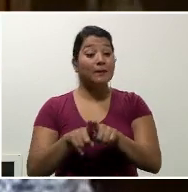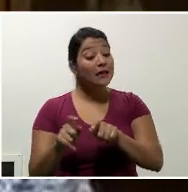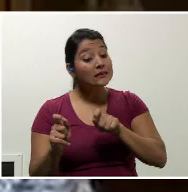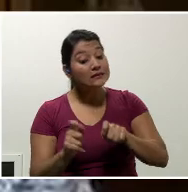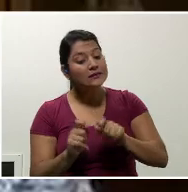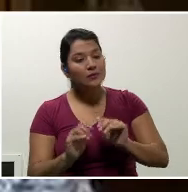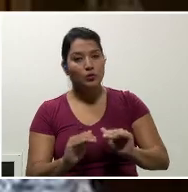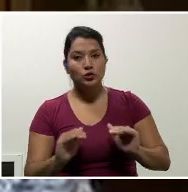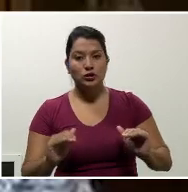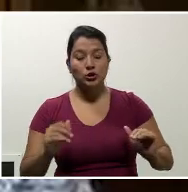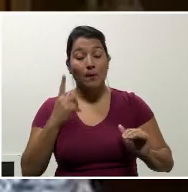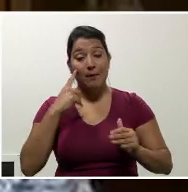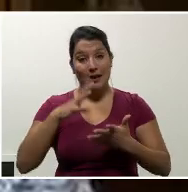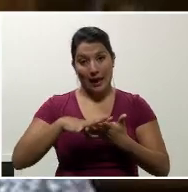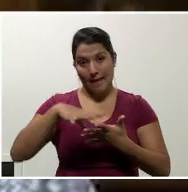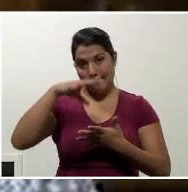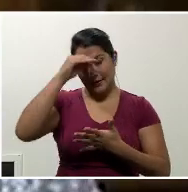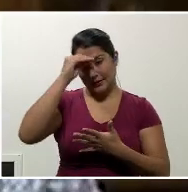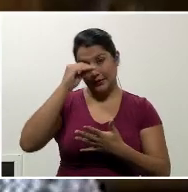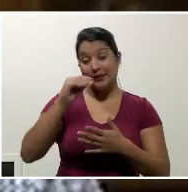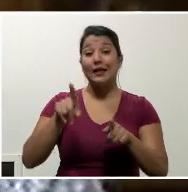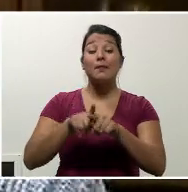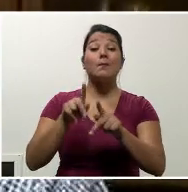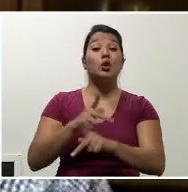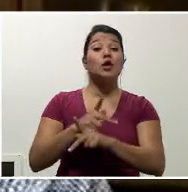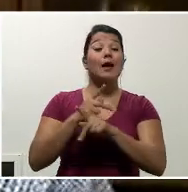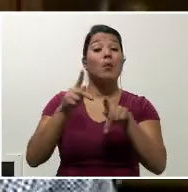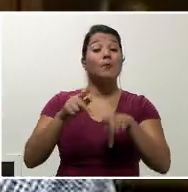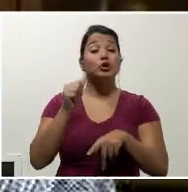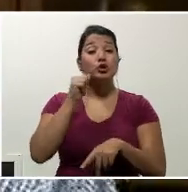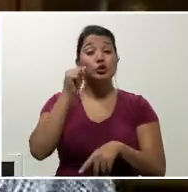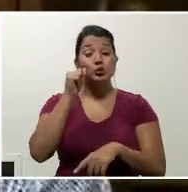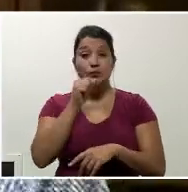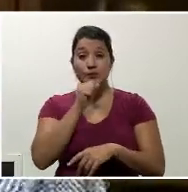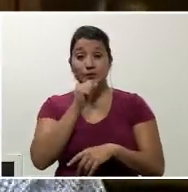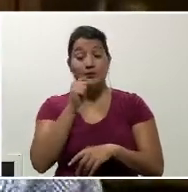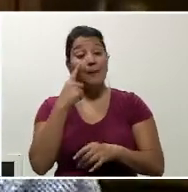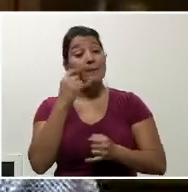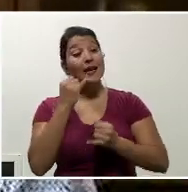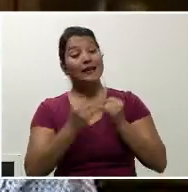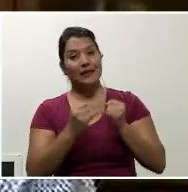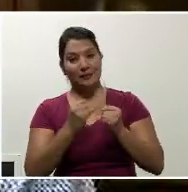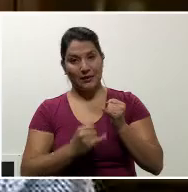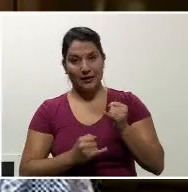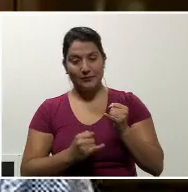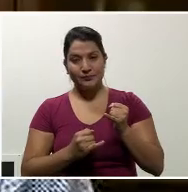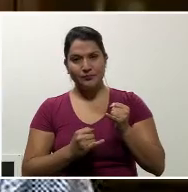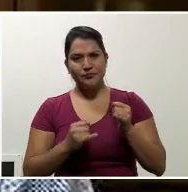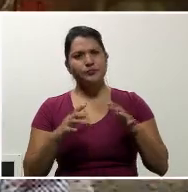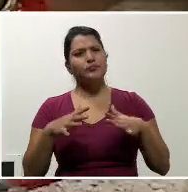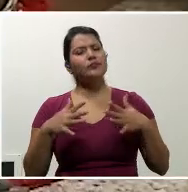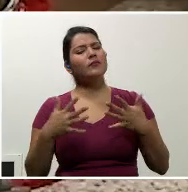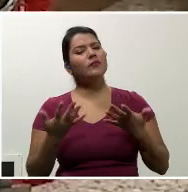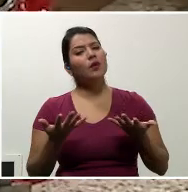ejemplo, y protejamos a nuestros ancianos. No, Marco, por último, y ya para finalizar nada más,